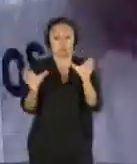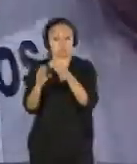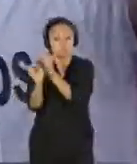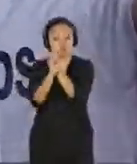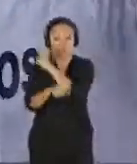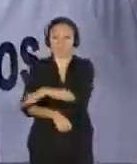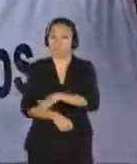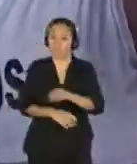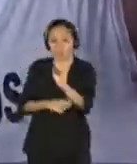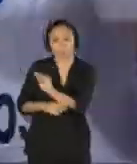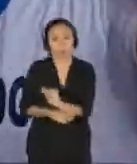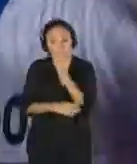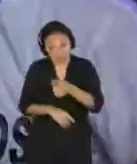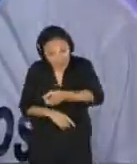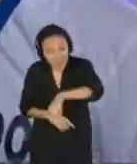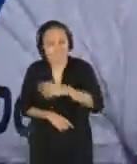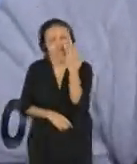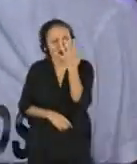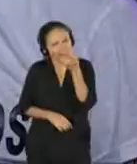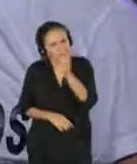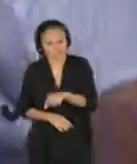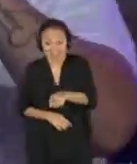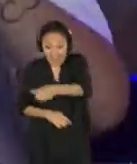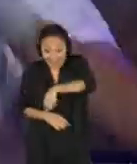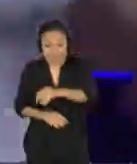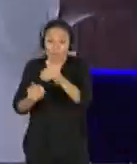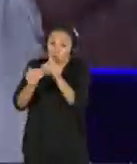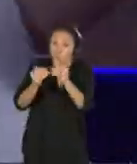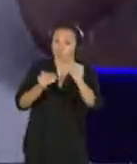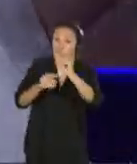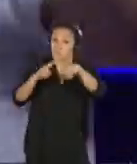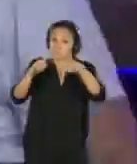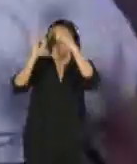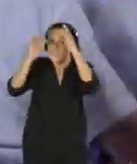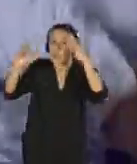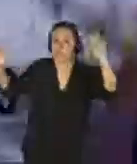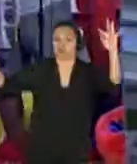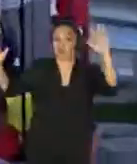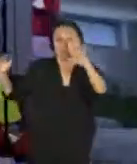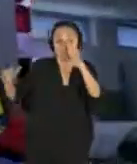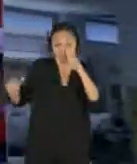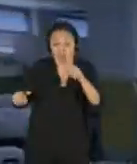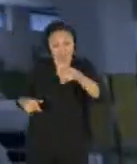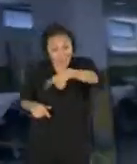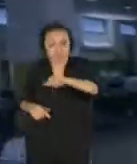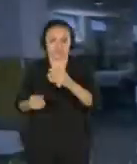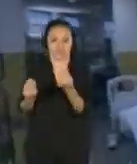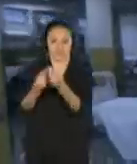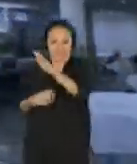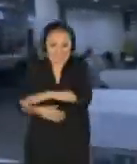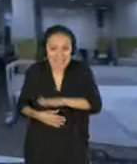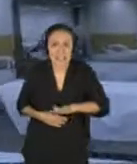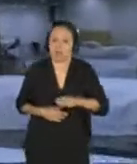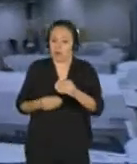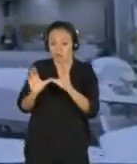Infantiles que hacen carnaval, ellos son el futuro y la ilusión por la crítica, son mi cantera, ninguna más